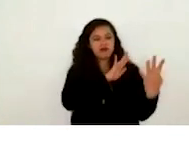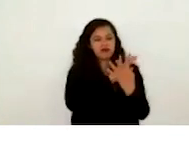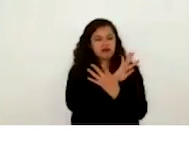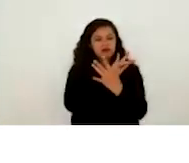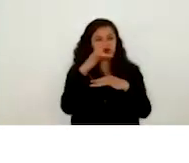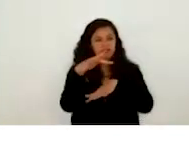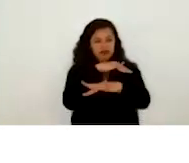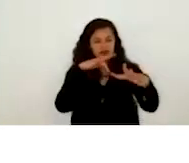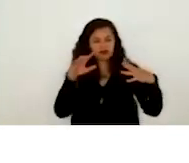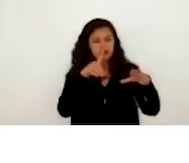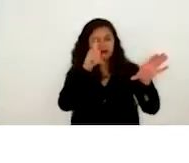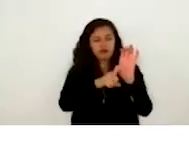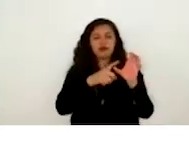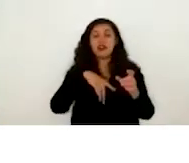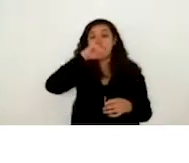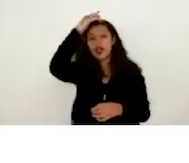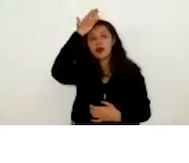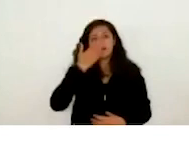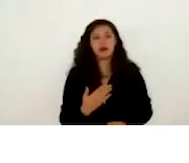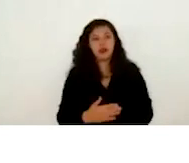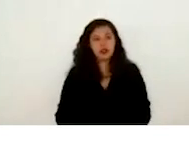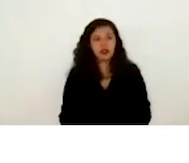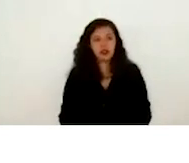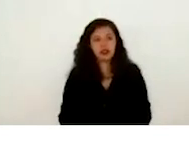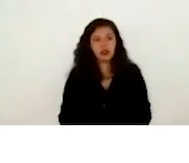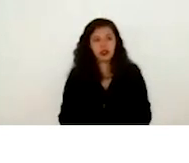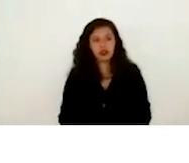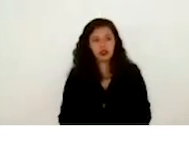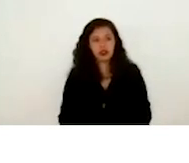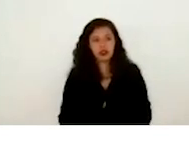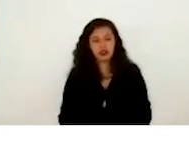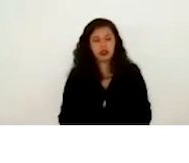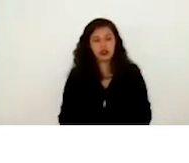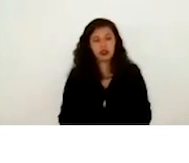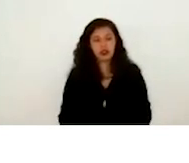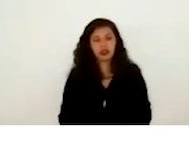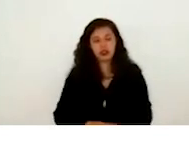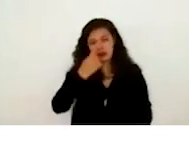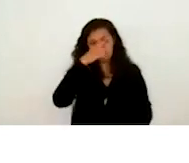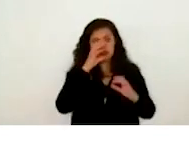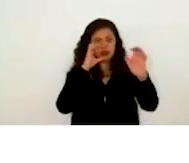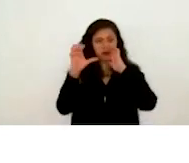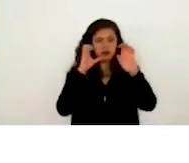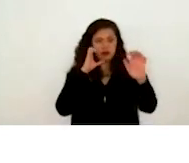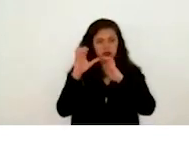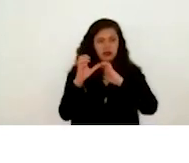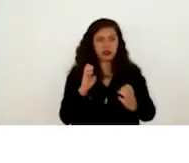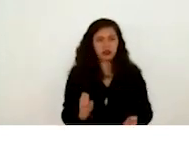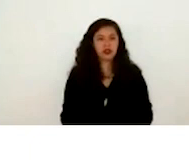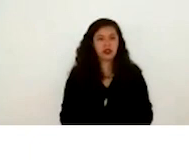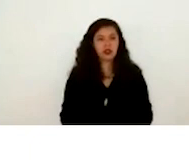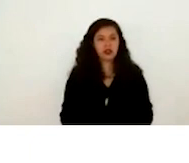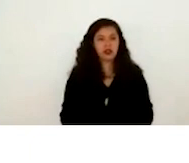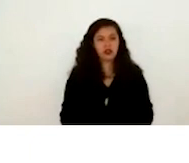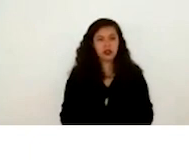pues les dan una imagen aquí desde ustedes se les dificulta comunicar bueno veamos a quienes de